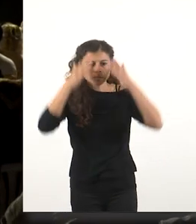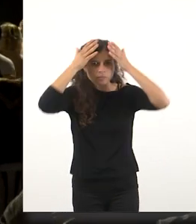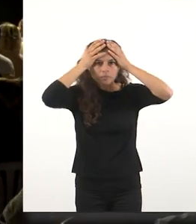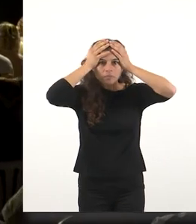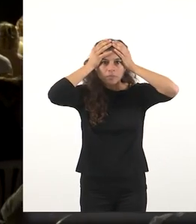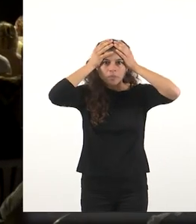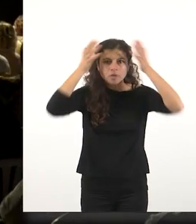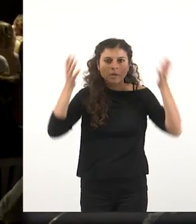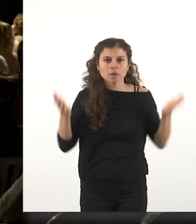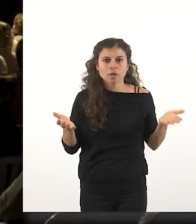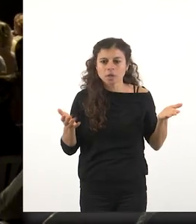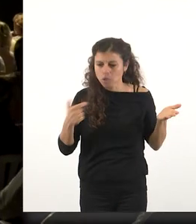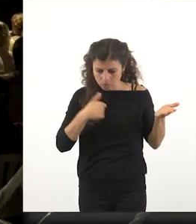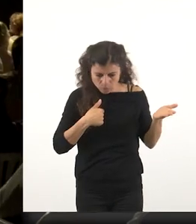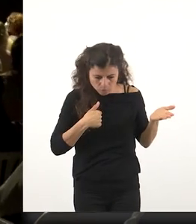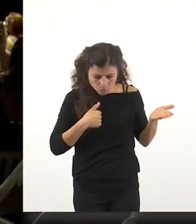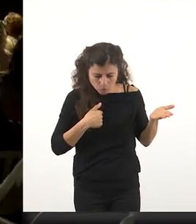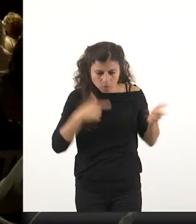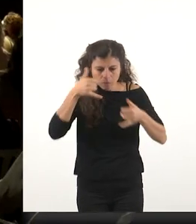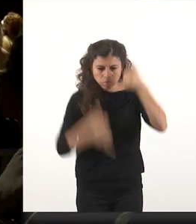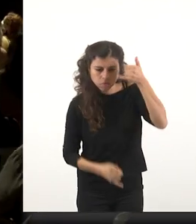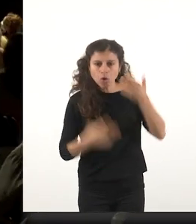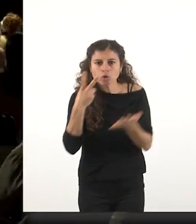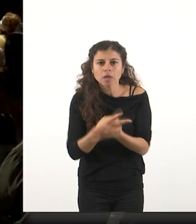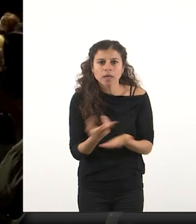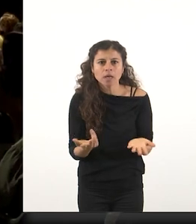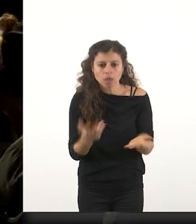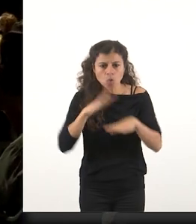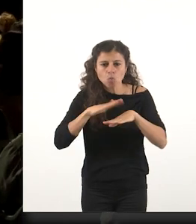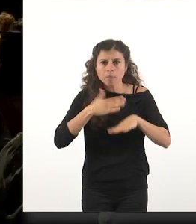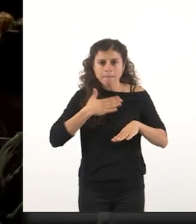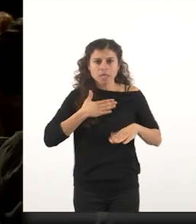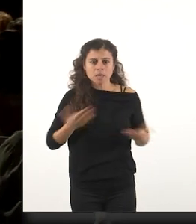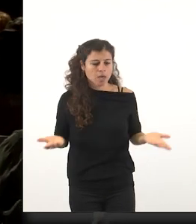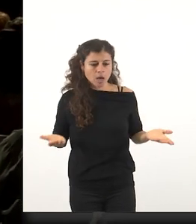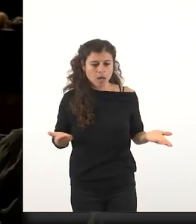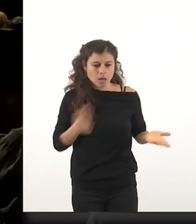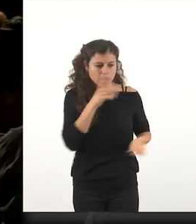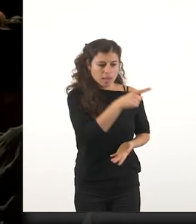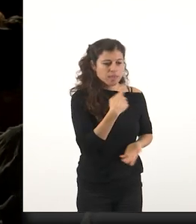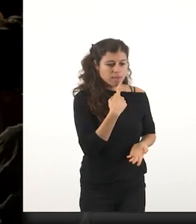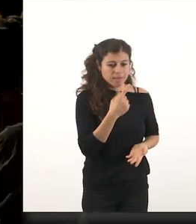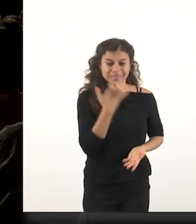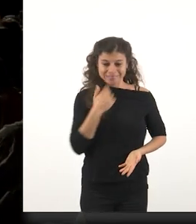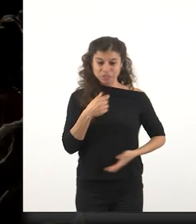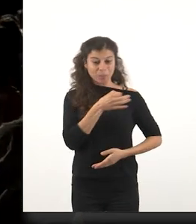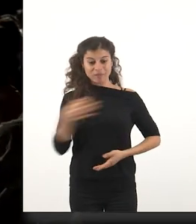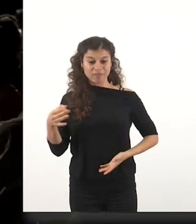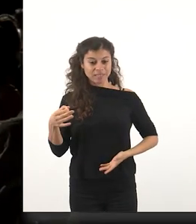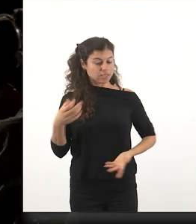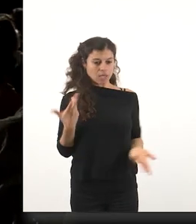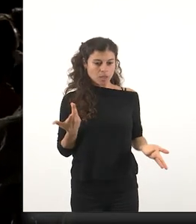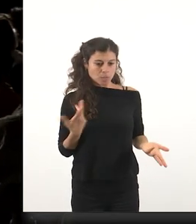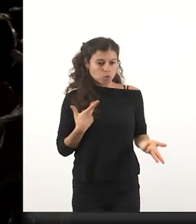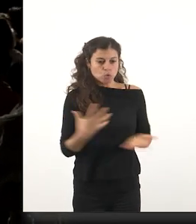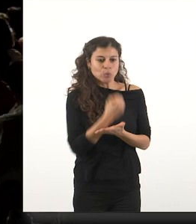Hostia, tío. Le ha vuelto a cagar, señora. La he vuelto a cagar, es que la culpa es mía, como él me dice. Porque yo, si fuera perfecta, no pasaría en estas cosas.